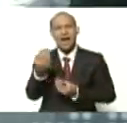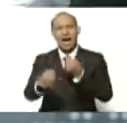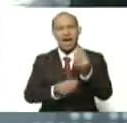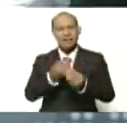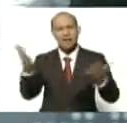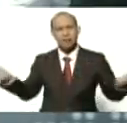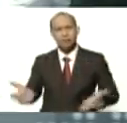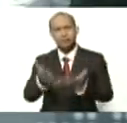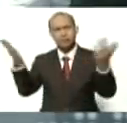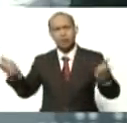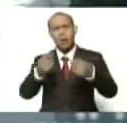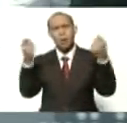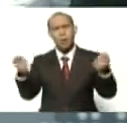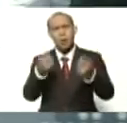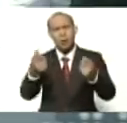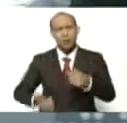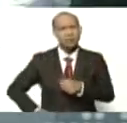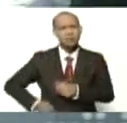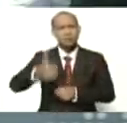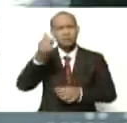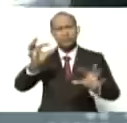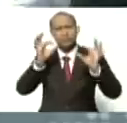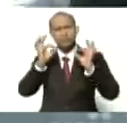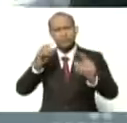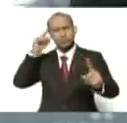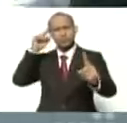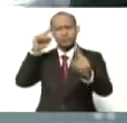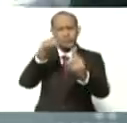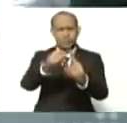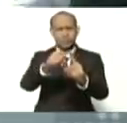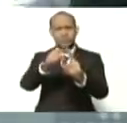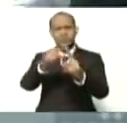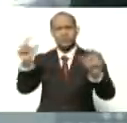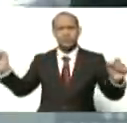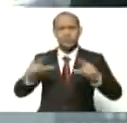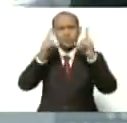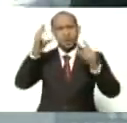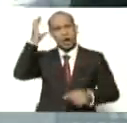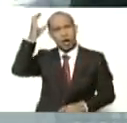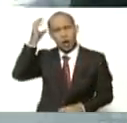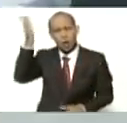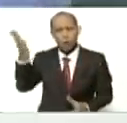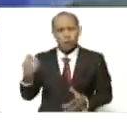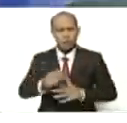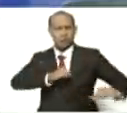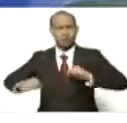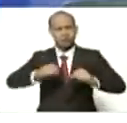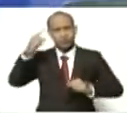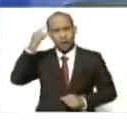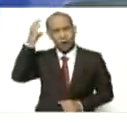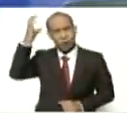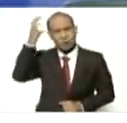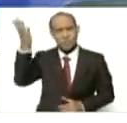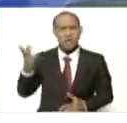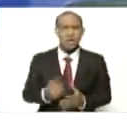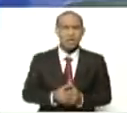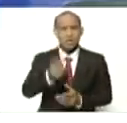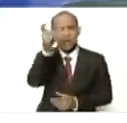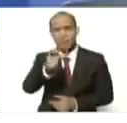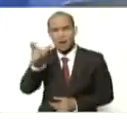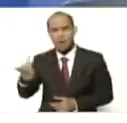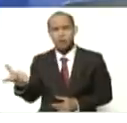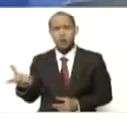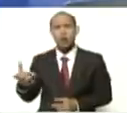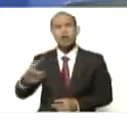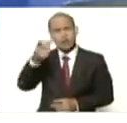de mayor calidad que llegue de verdad que despierte la conciencia que sacuda la conciencia de la gente y que la gente se